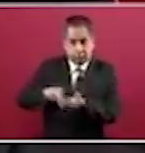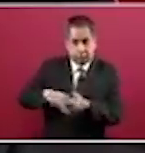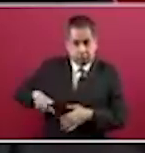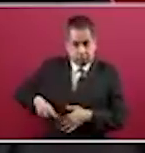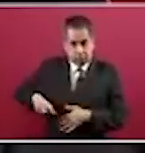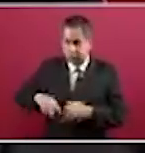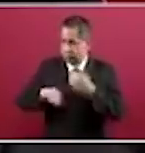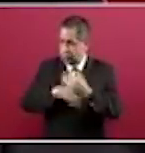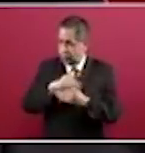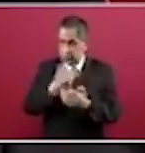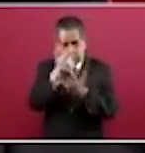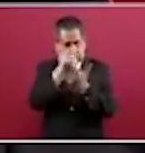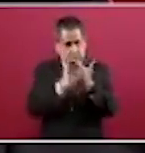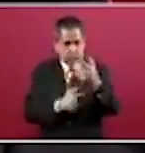estar